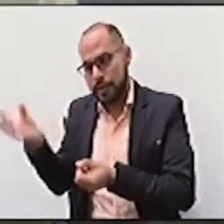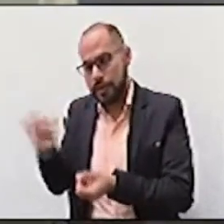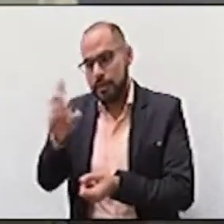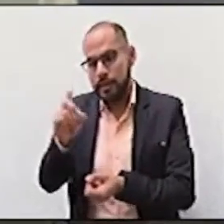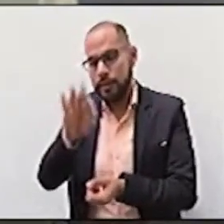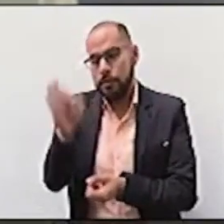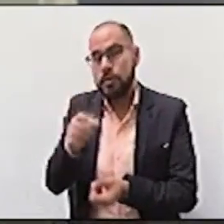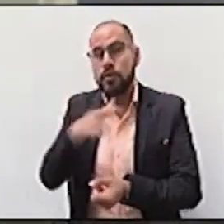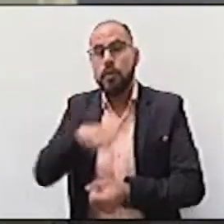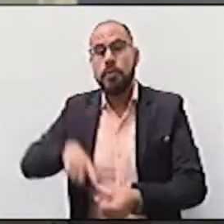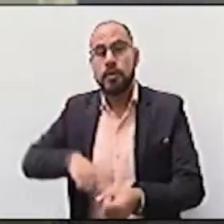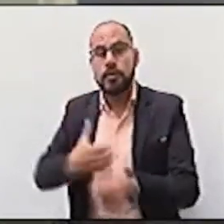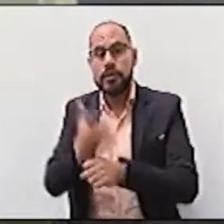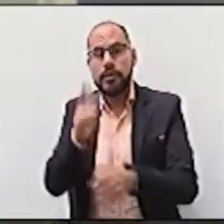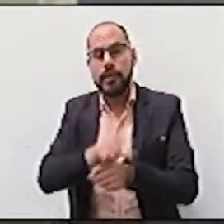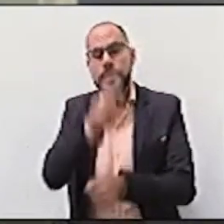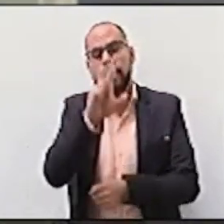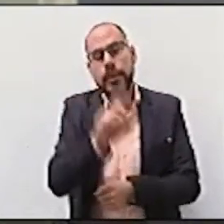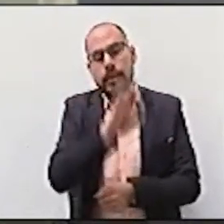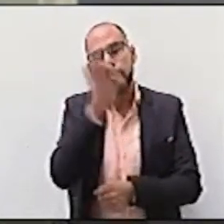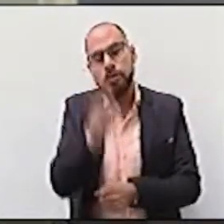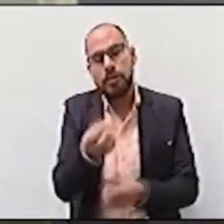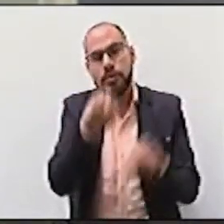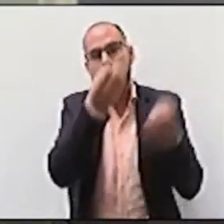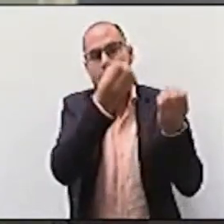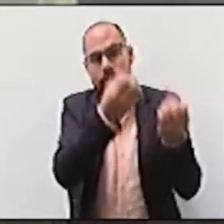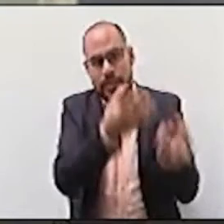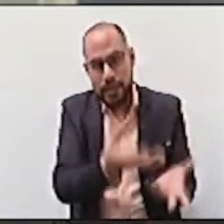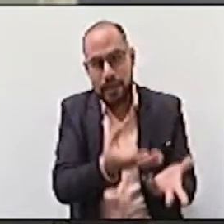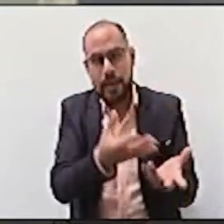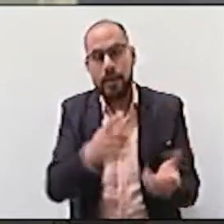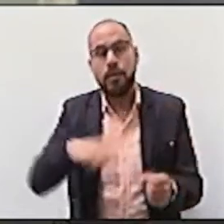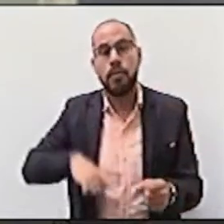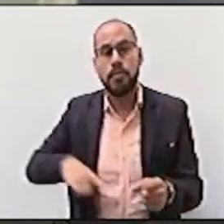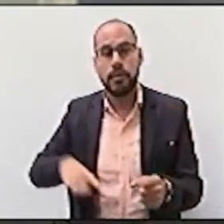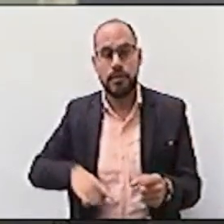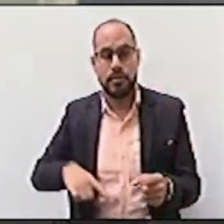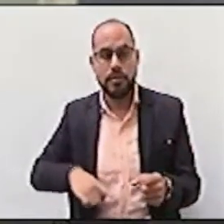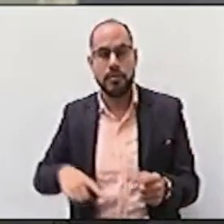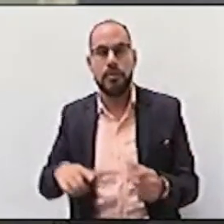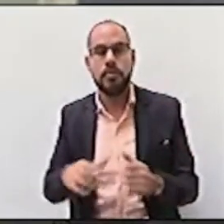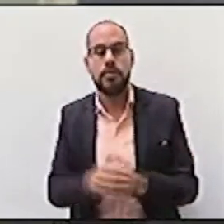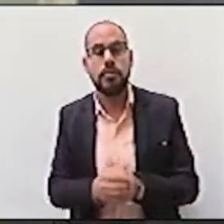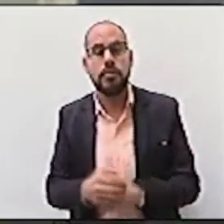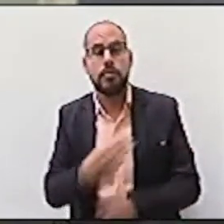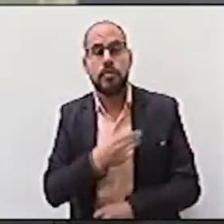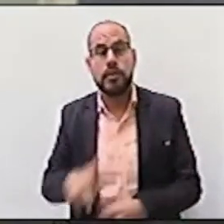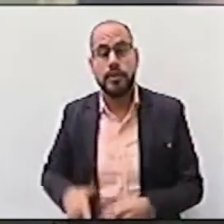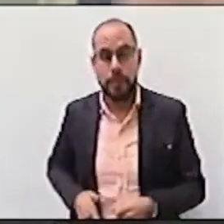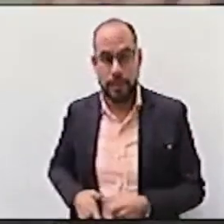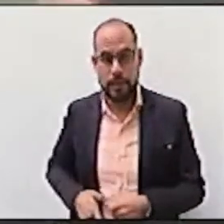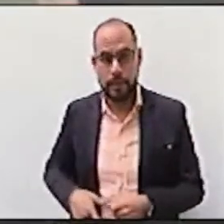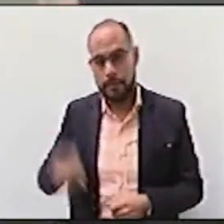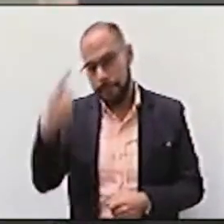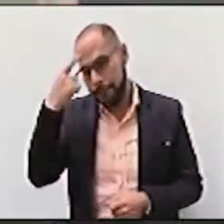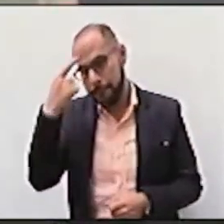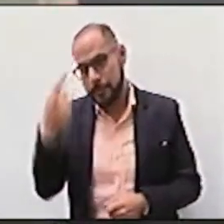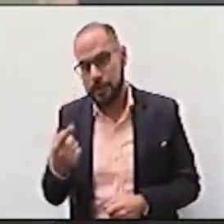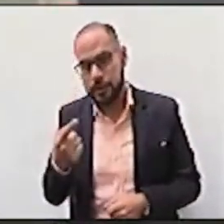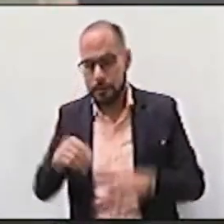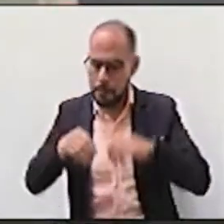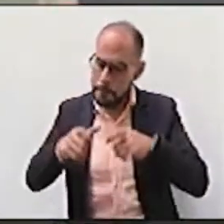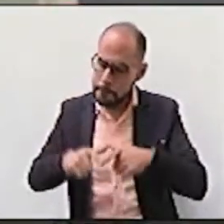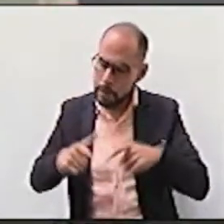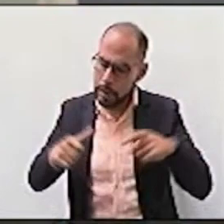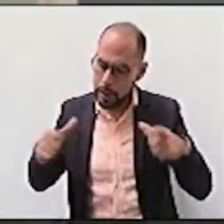gobiernos municipales, con la obligación de aplicarlos a lo que ya hemos comentado, para recuperar o para